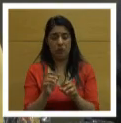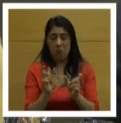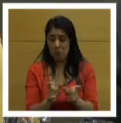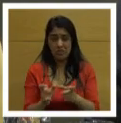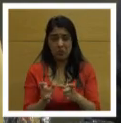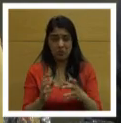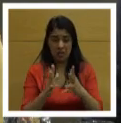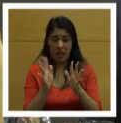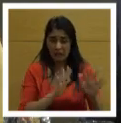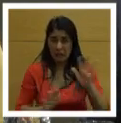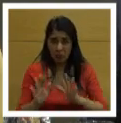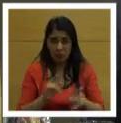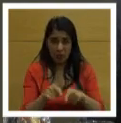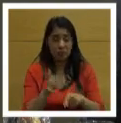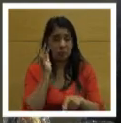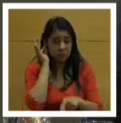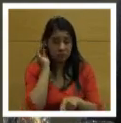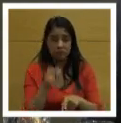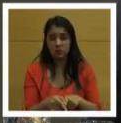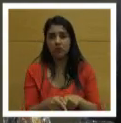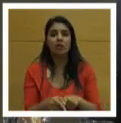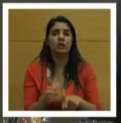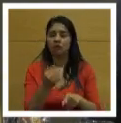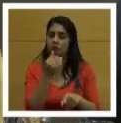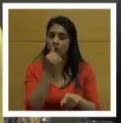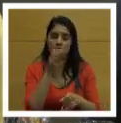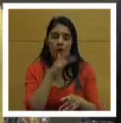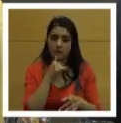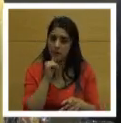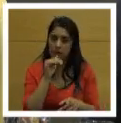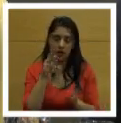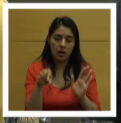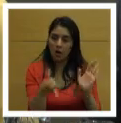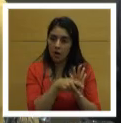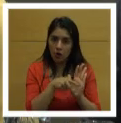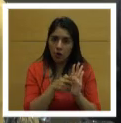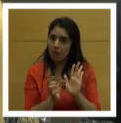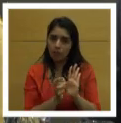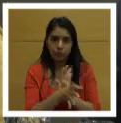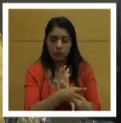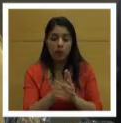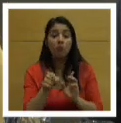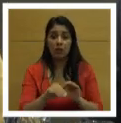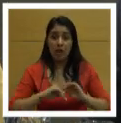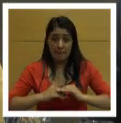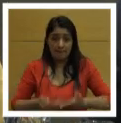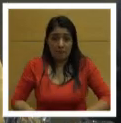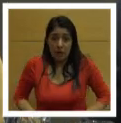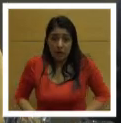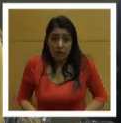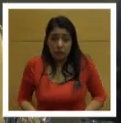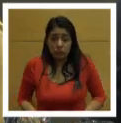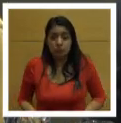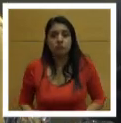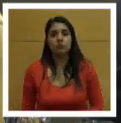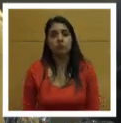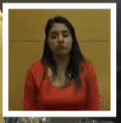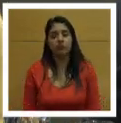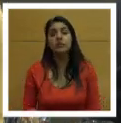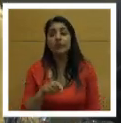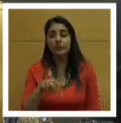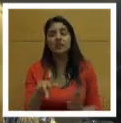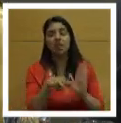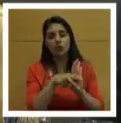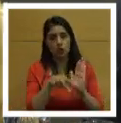custodia y coerción en los traslados. Se había vulnerado una serie de normas también en el estado de embarazo, porque hay prohibición en las normas